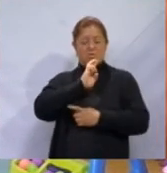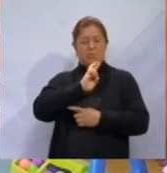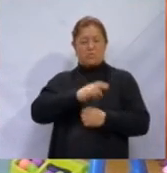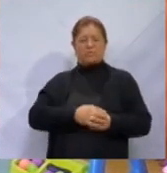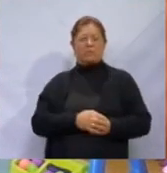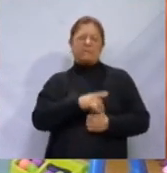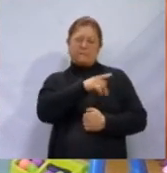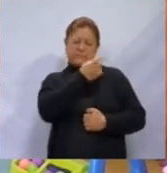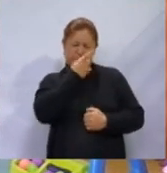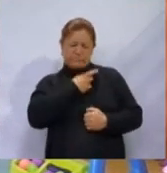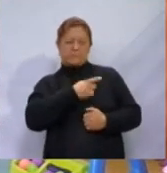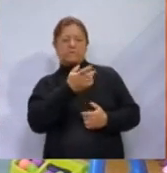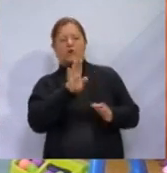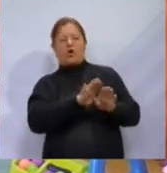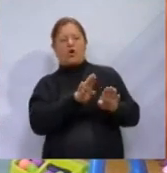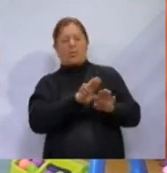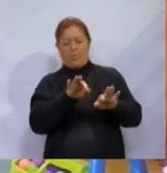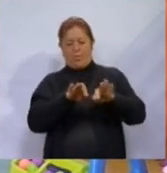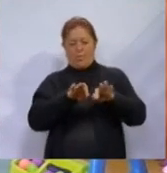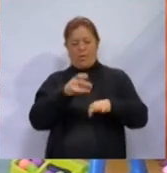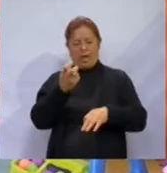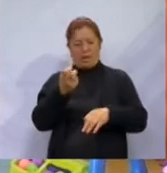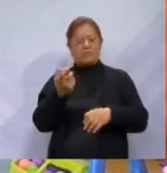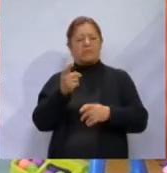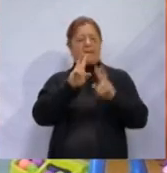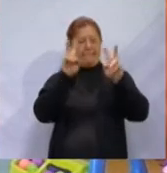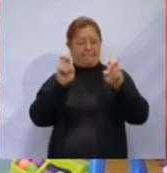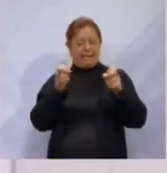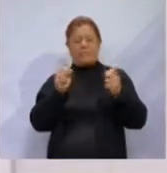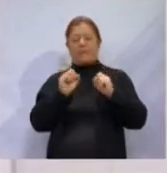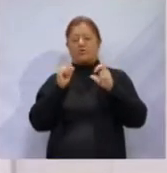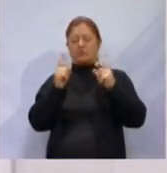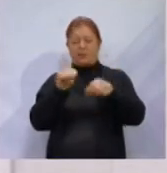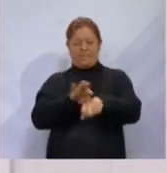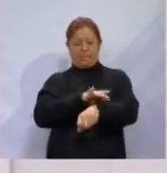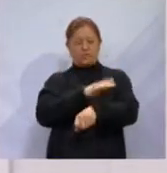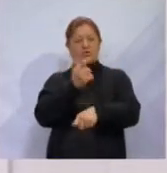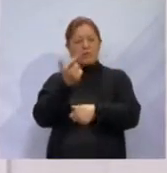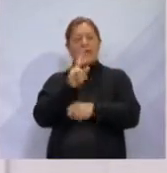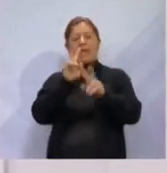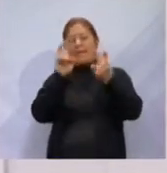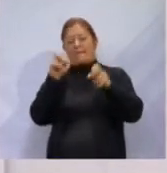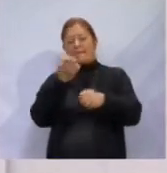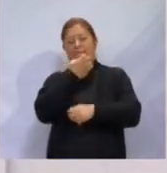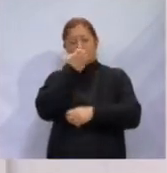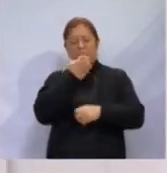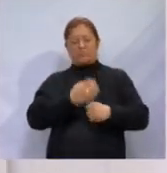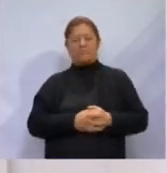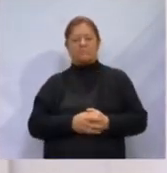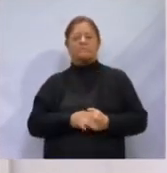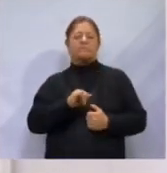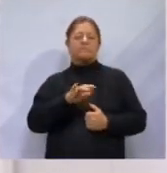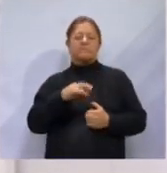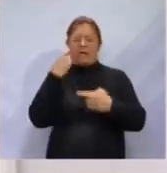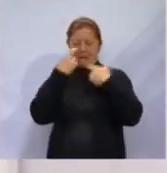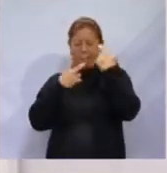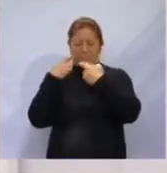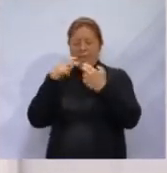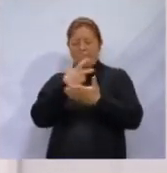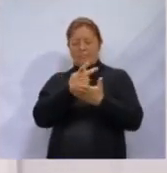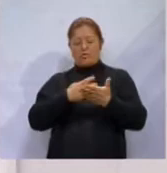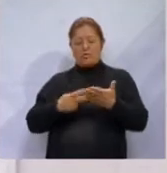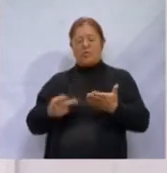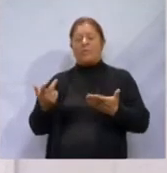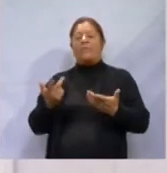podrías orientarme para trabajar este aspecto emocional desde el ámbito escolar? Claro que sí. ¿Te parece si vamos a revisar el programa de